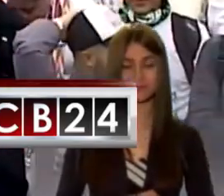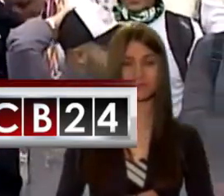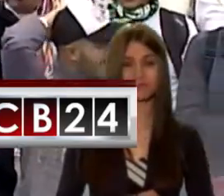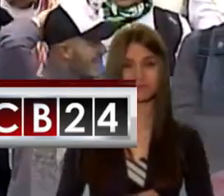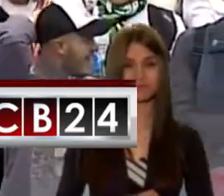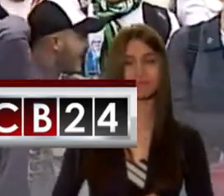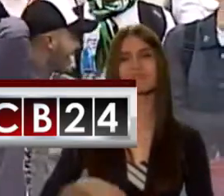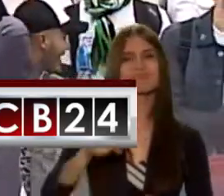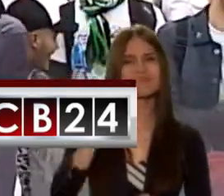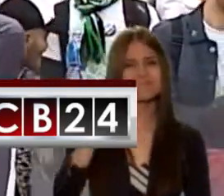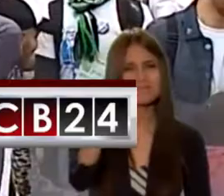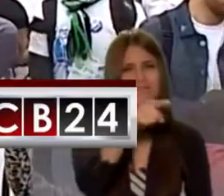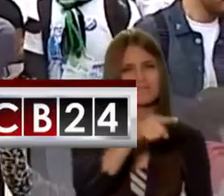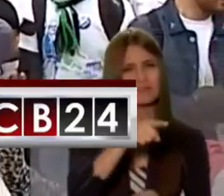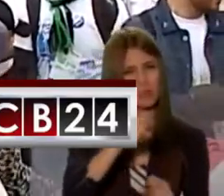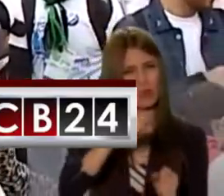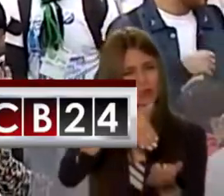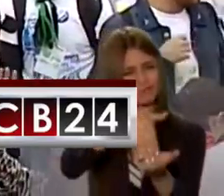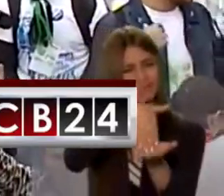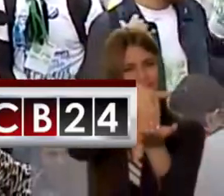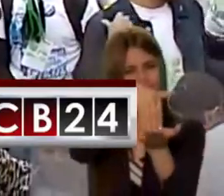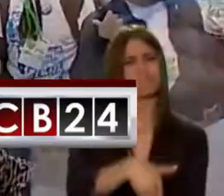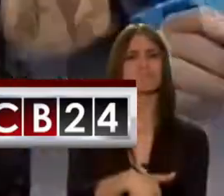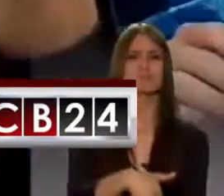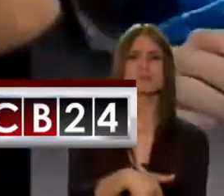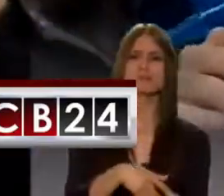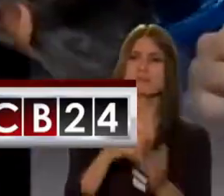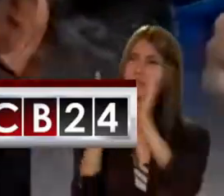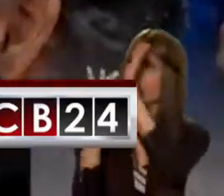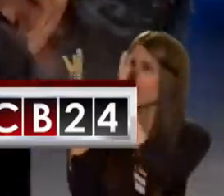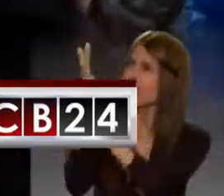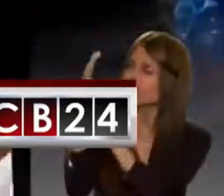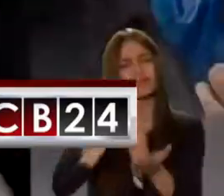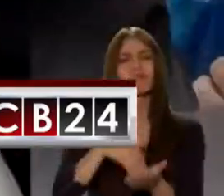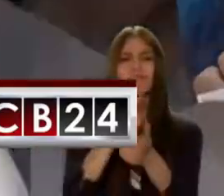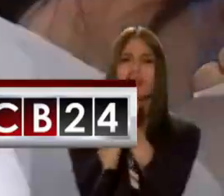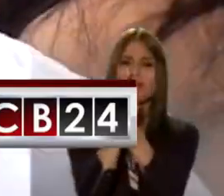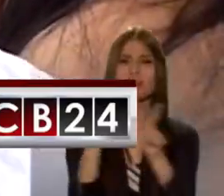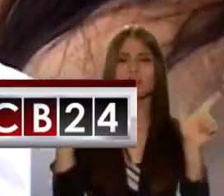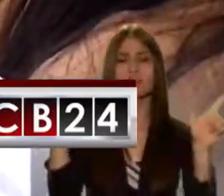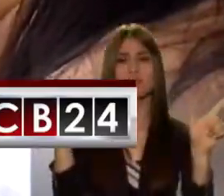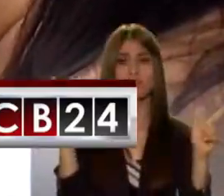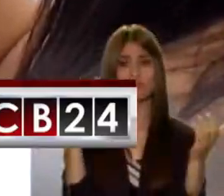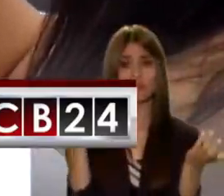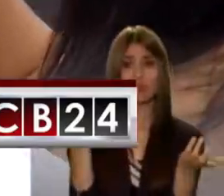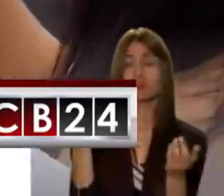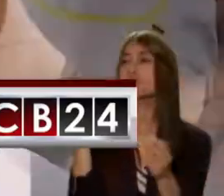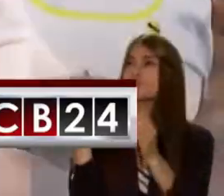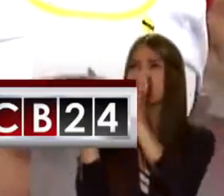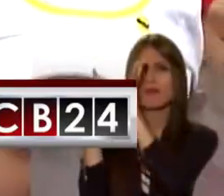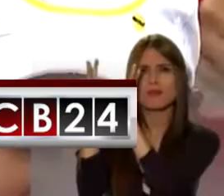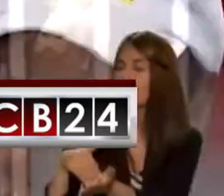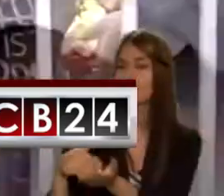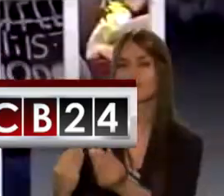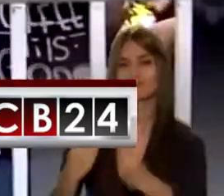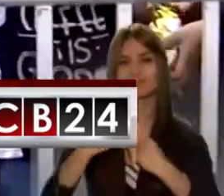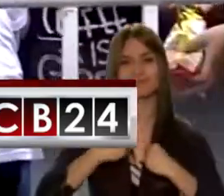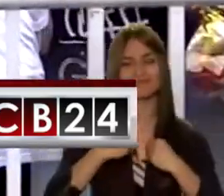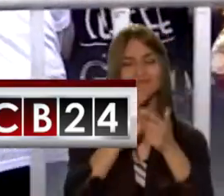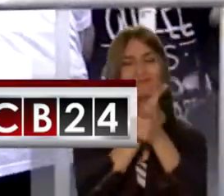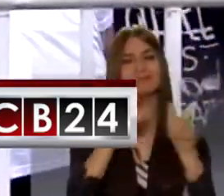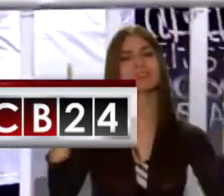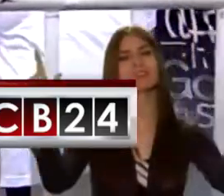septiembre francisco visito medellín capital del departamento de antioquia donde fue recibido con mucho cariño por los visitantes y donde ofició una eucaristía